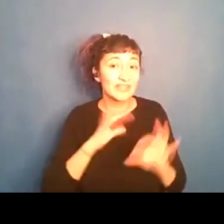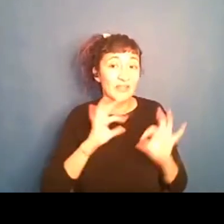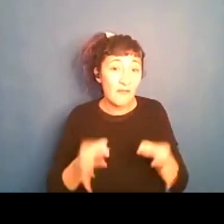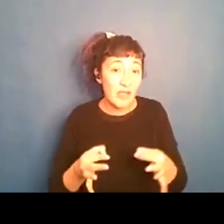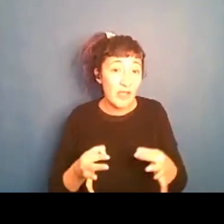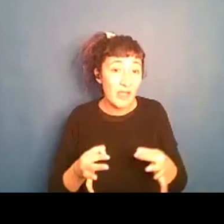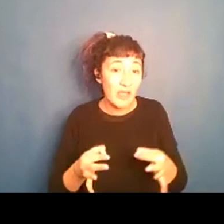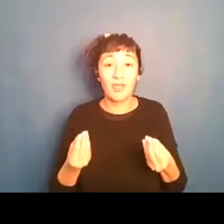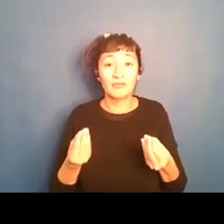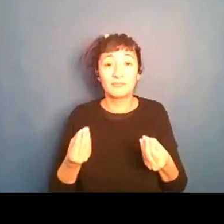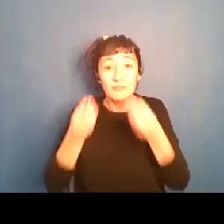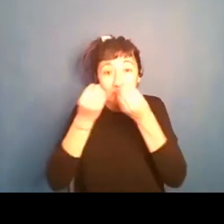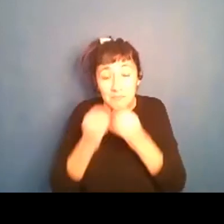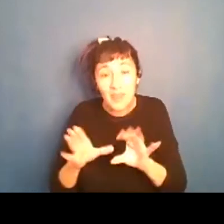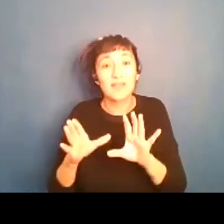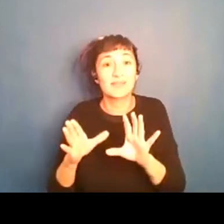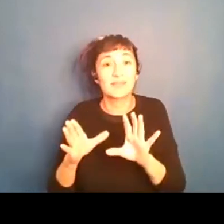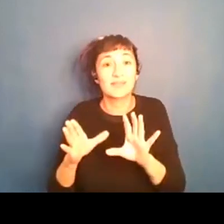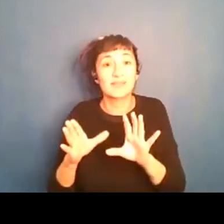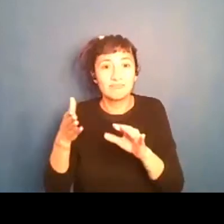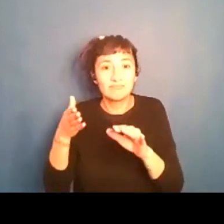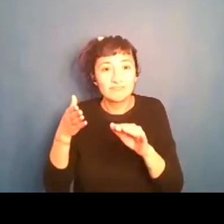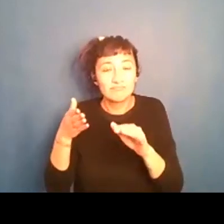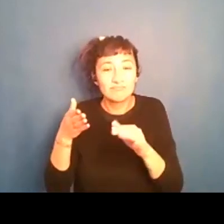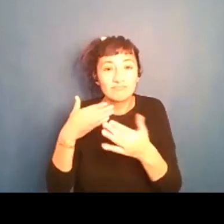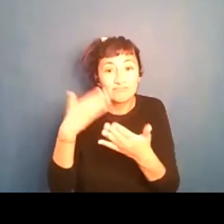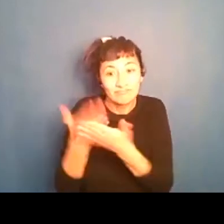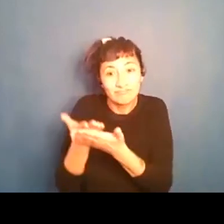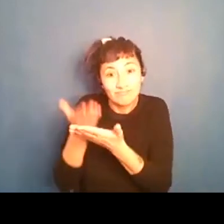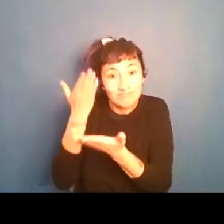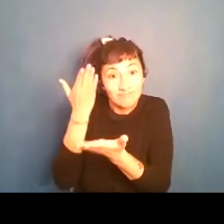ingresa dentro del Congreso,